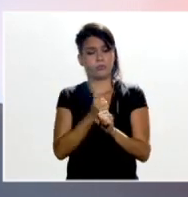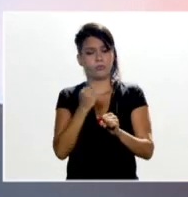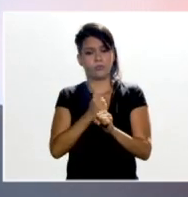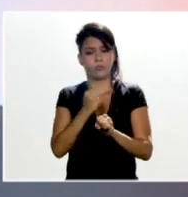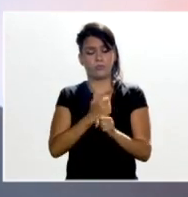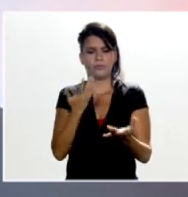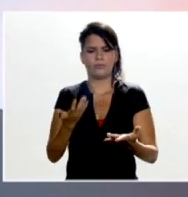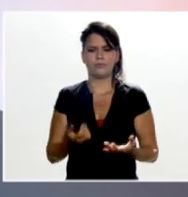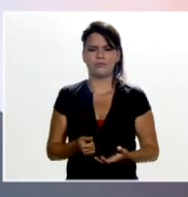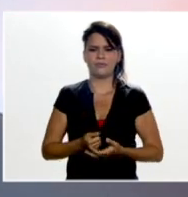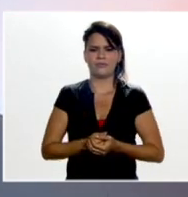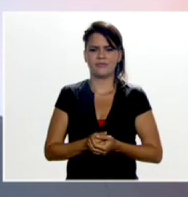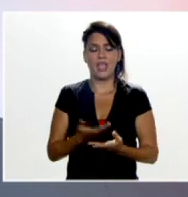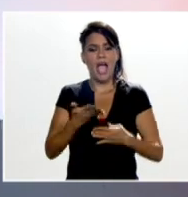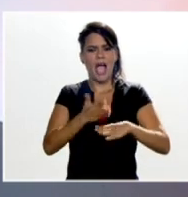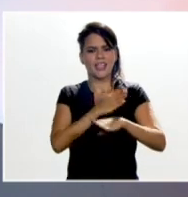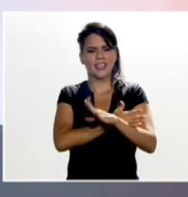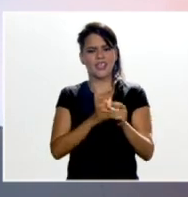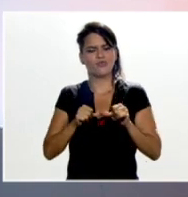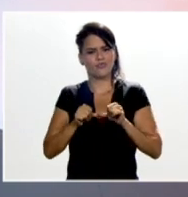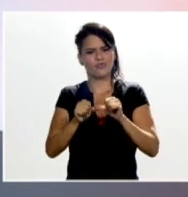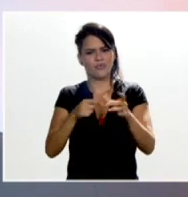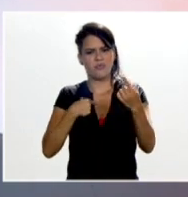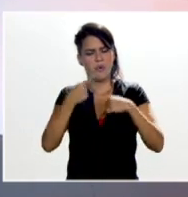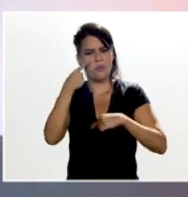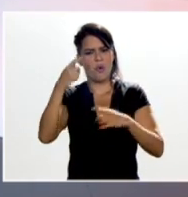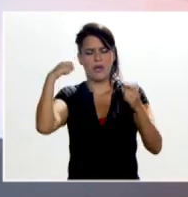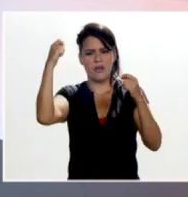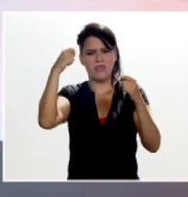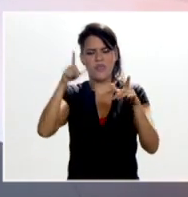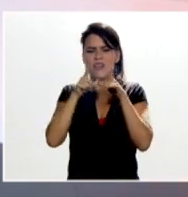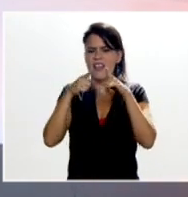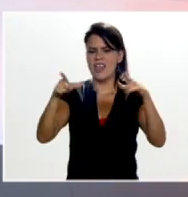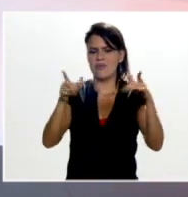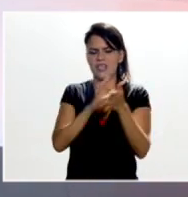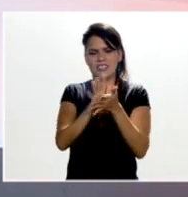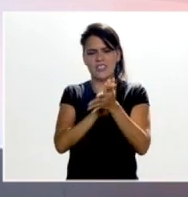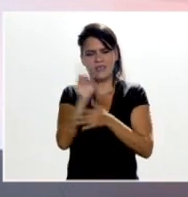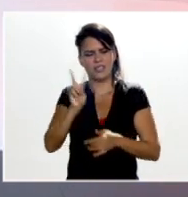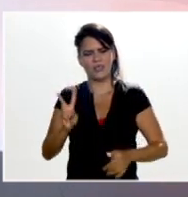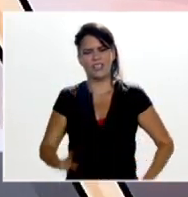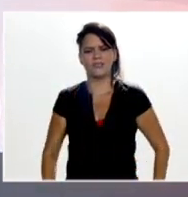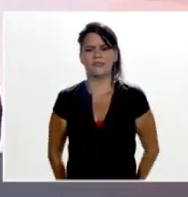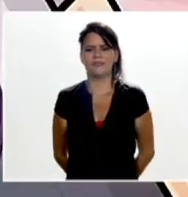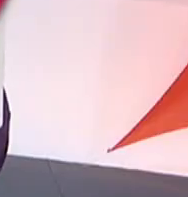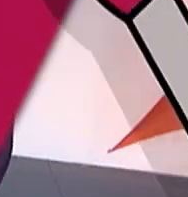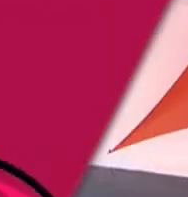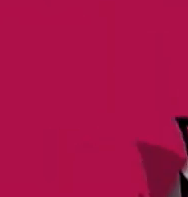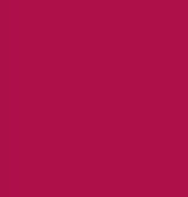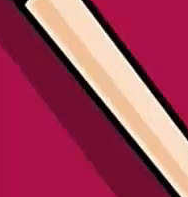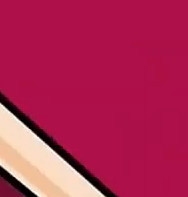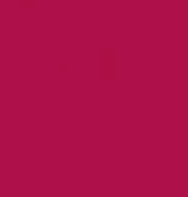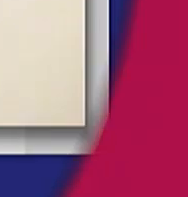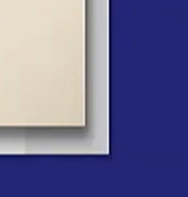educación laboral. Antes de continuar, vamos a ver entonces el video de lengua de señas venezolana.